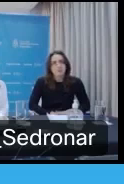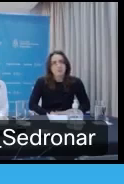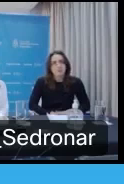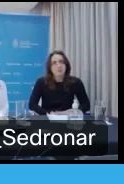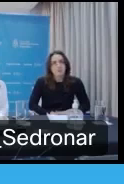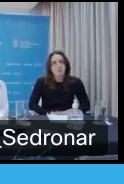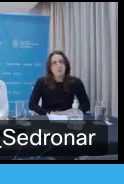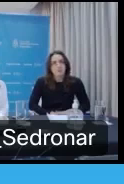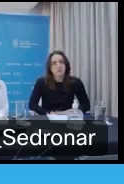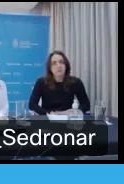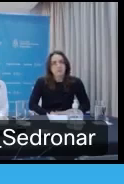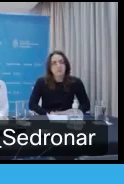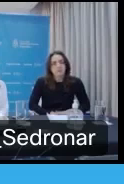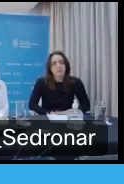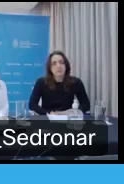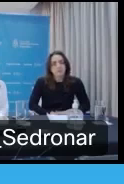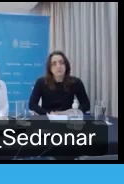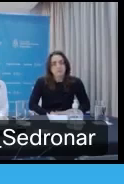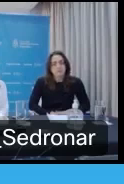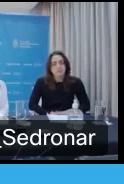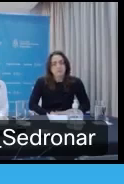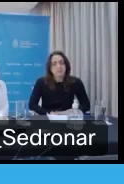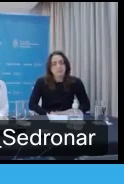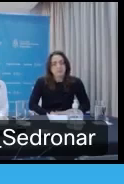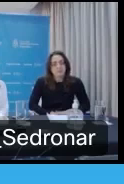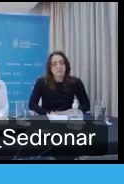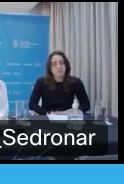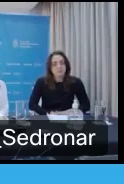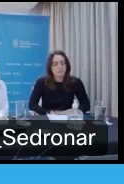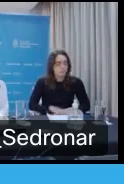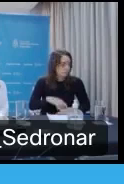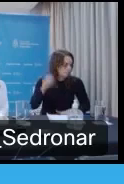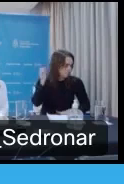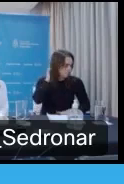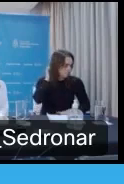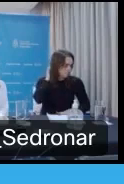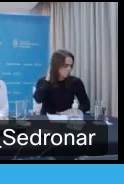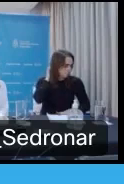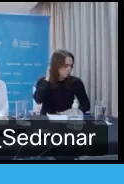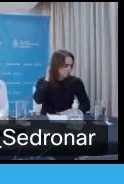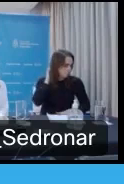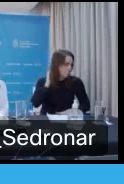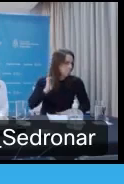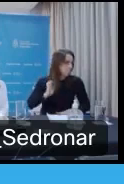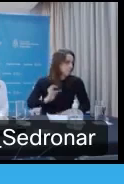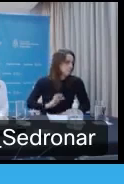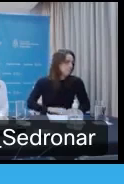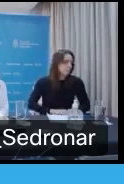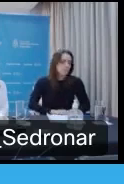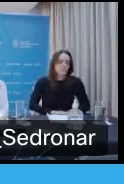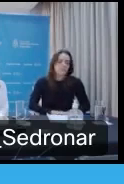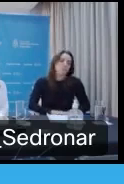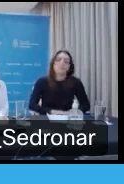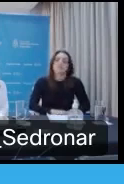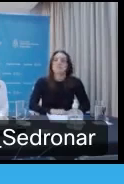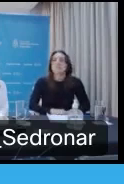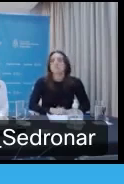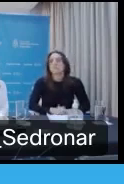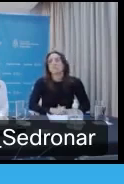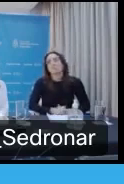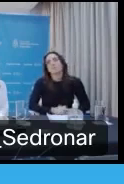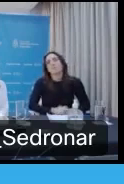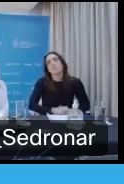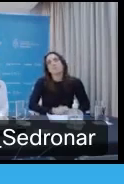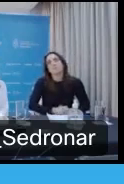entonces no vemos tanta diferencia en relación a los patrones de consumo, sí en las mujeres que tienen 50, 60 años.